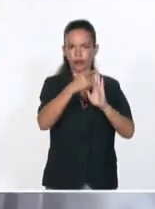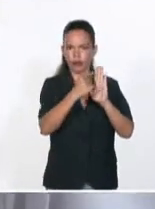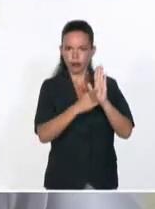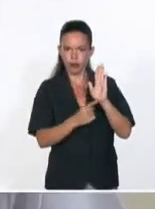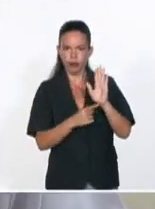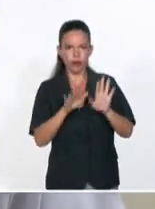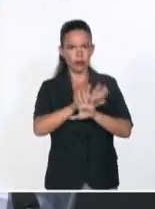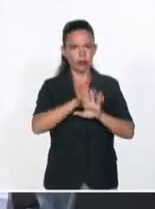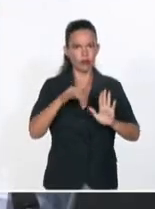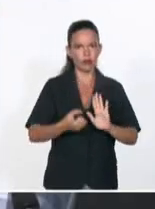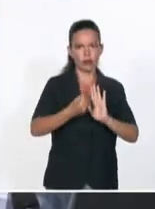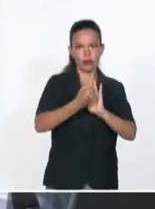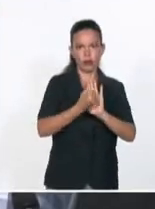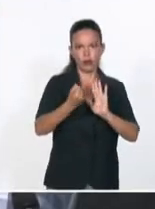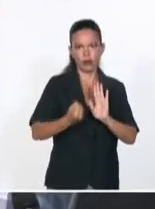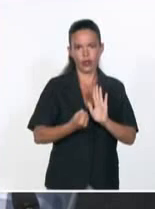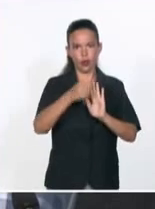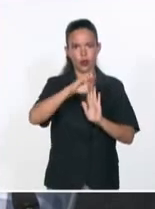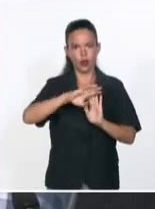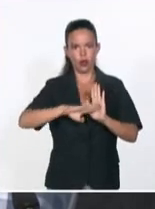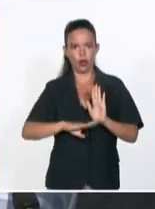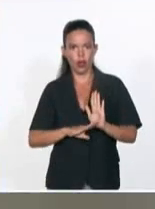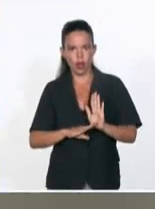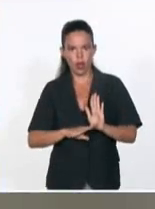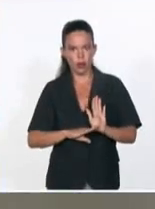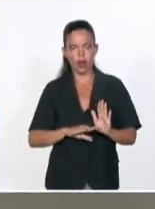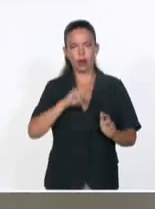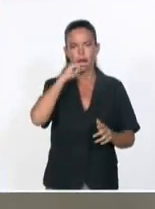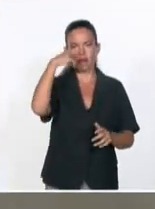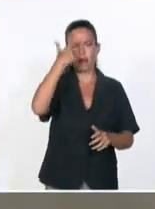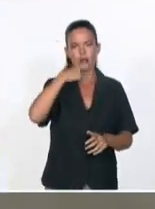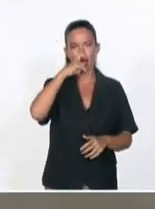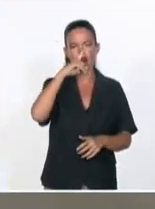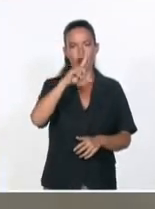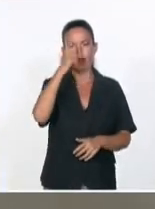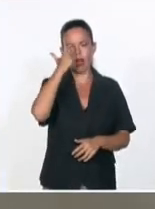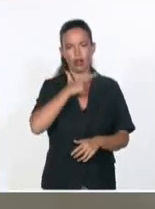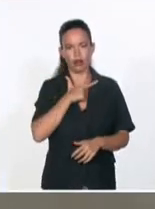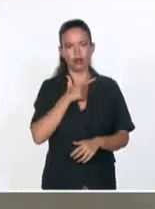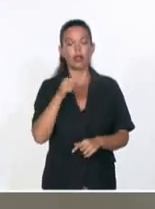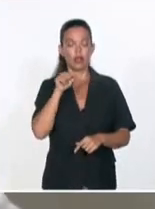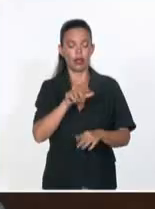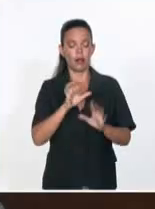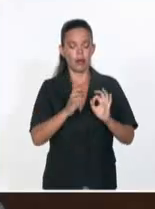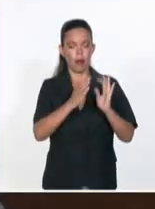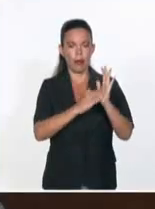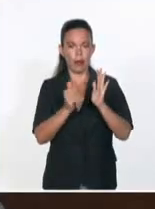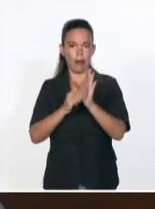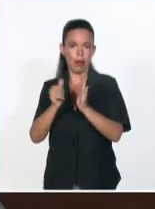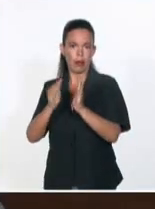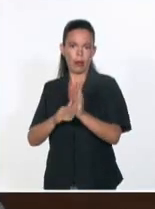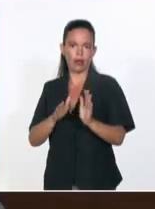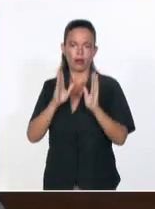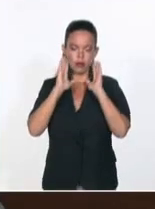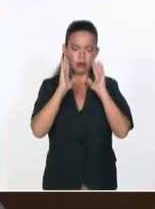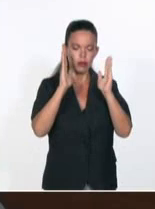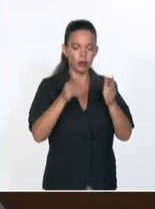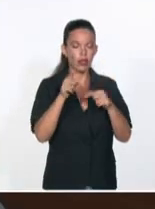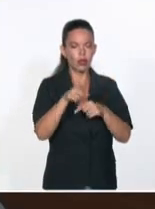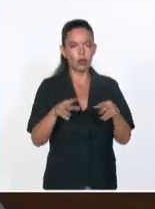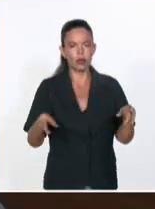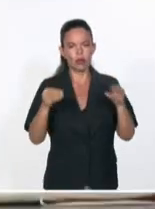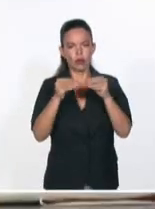para la bancarización del país, un tema en el cual se ha venido trabajando durante los últimos meses y que comprende un conjunto de